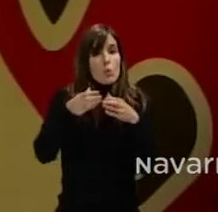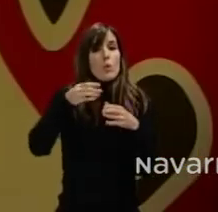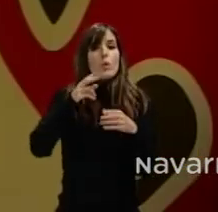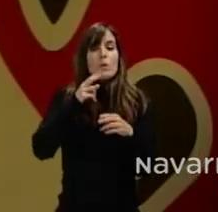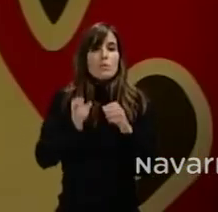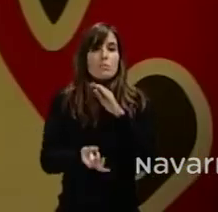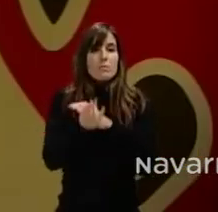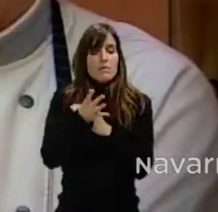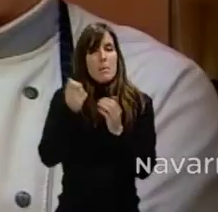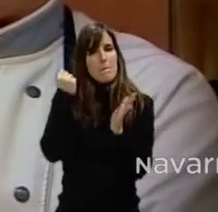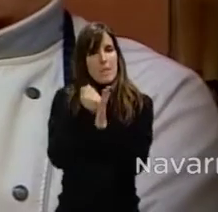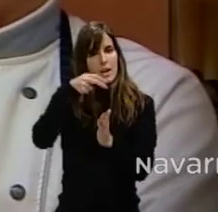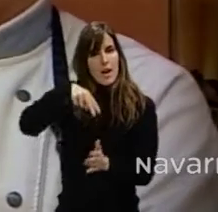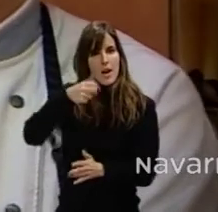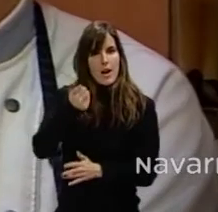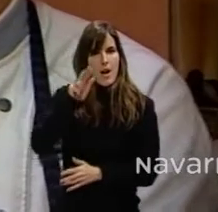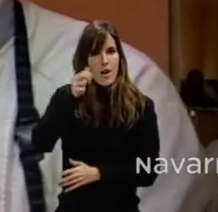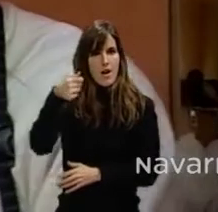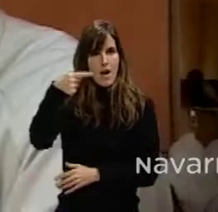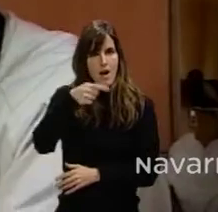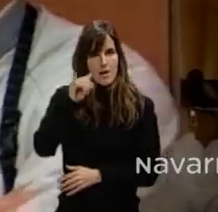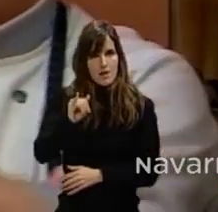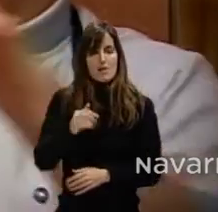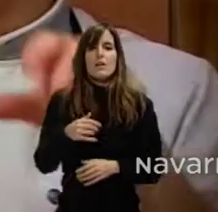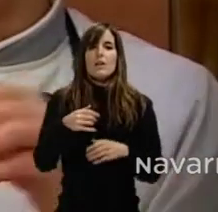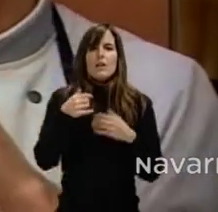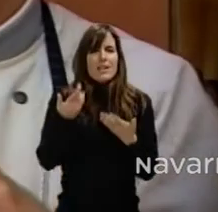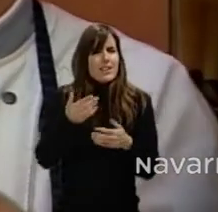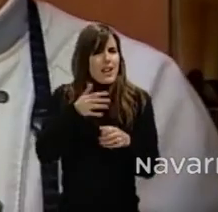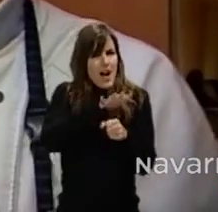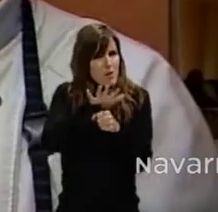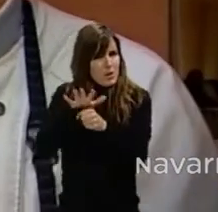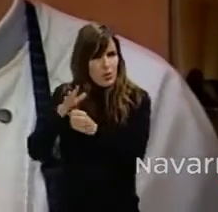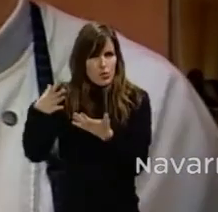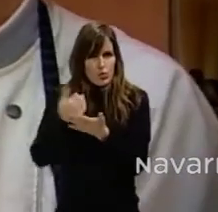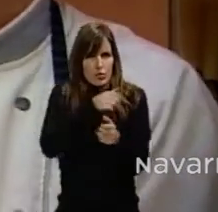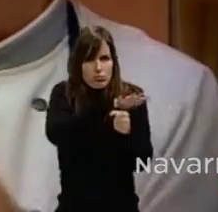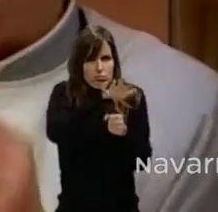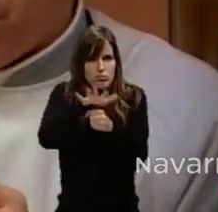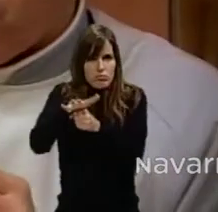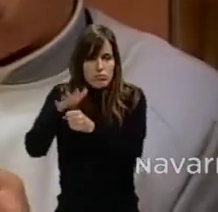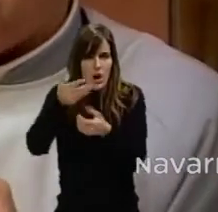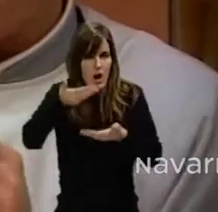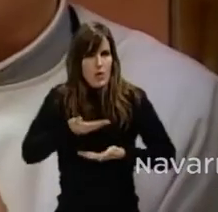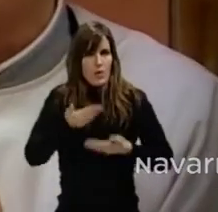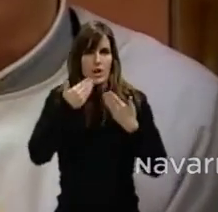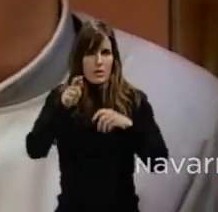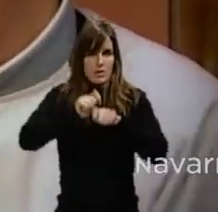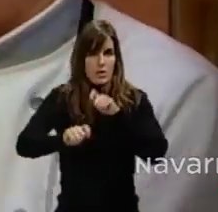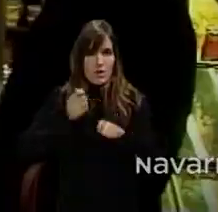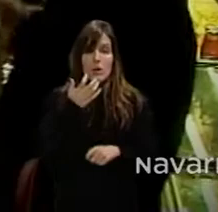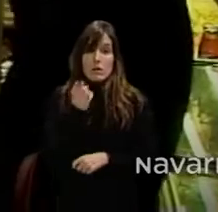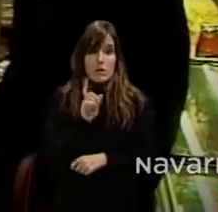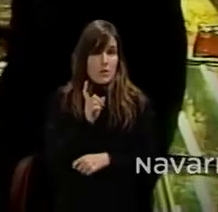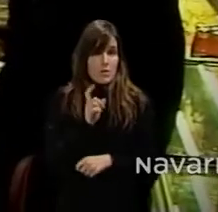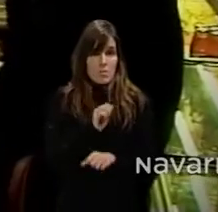una gestoría a día de hoy que te cubra todos esos campos como te los cubre el gremio tendrías que coger